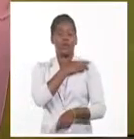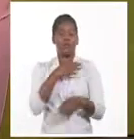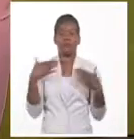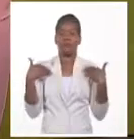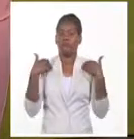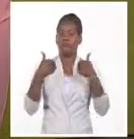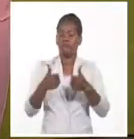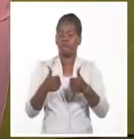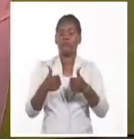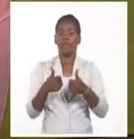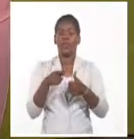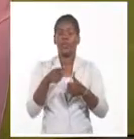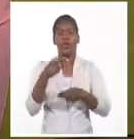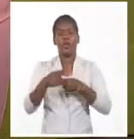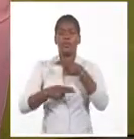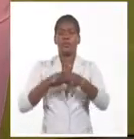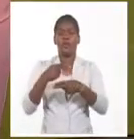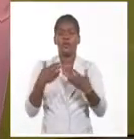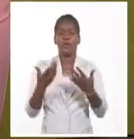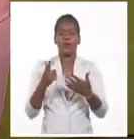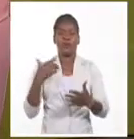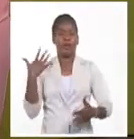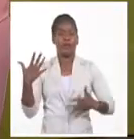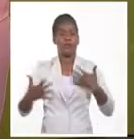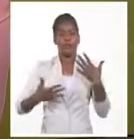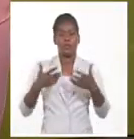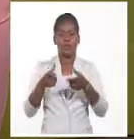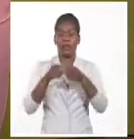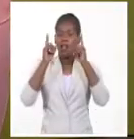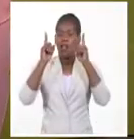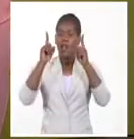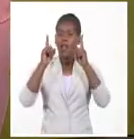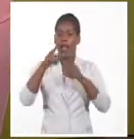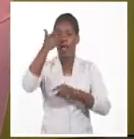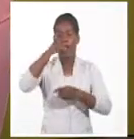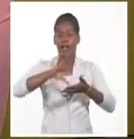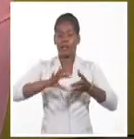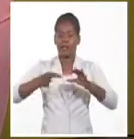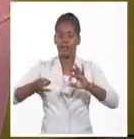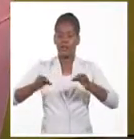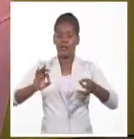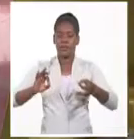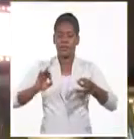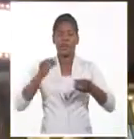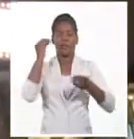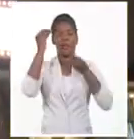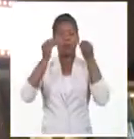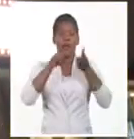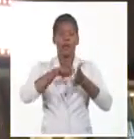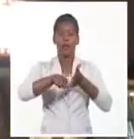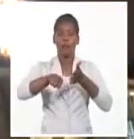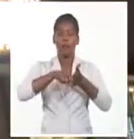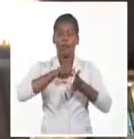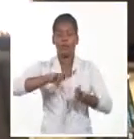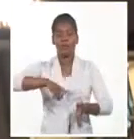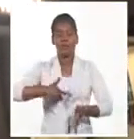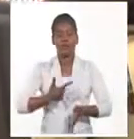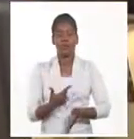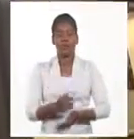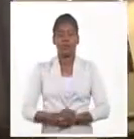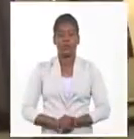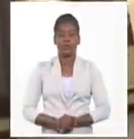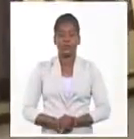Artemisa. Además, evaluaron la calidad de inversiones en instituciones culturales. La vida cultural en